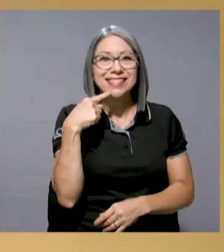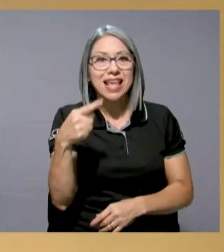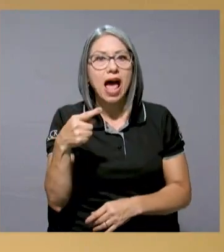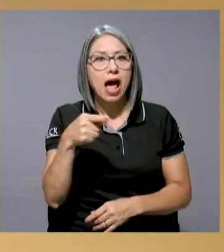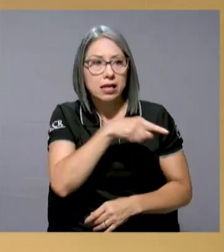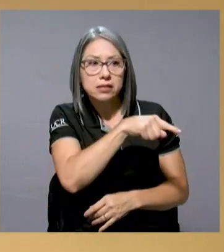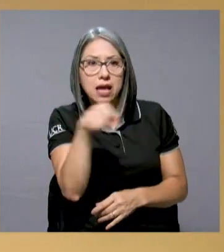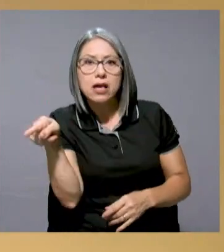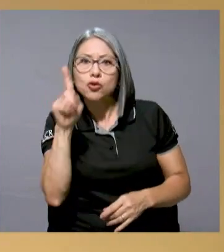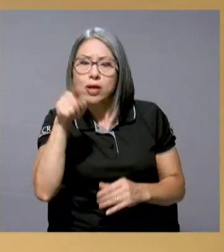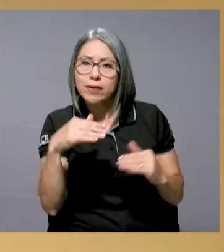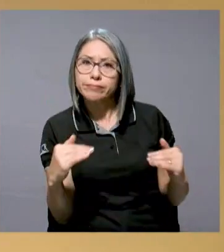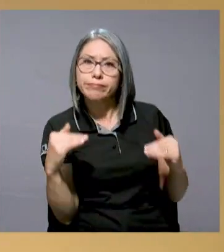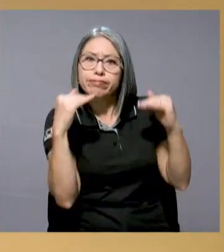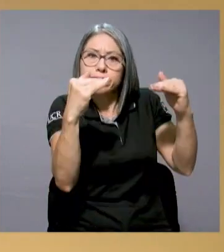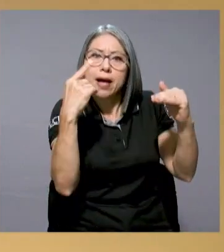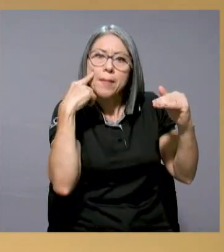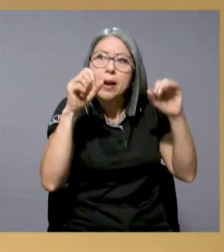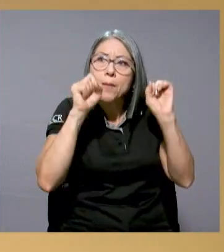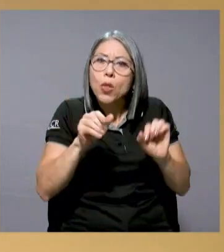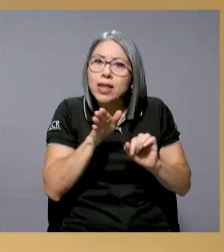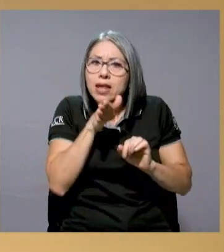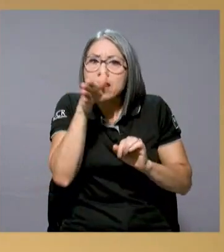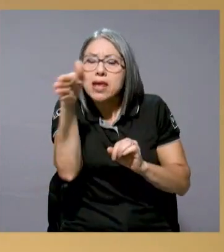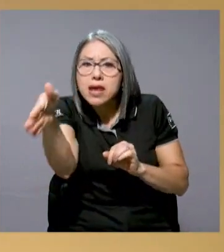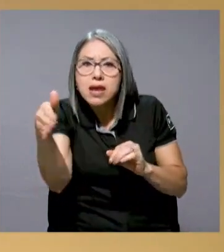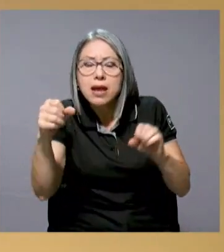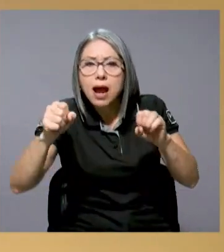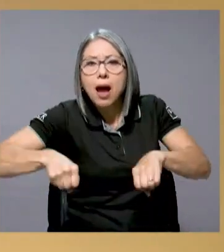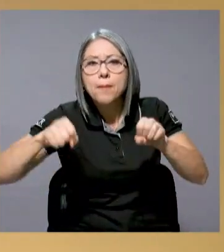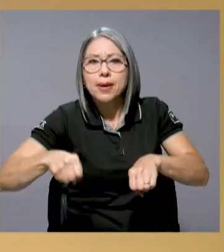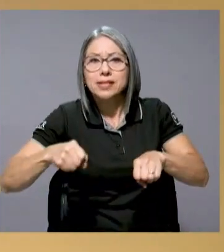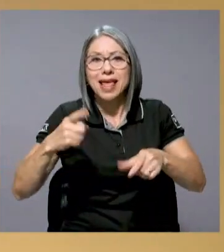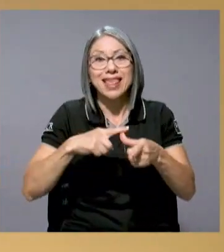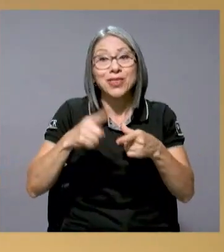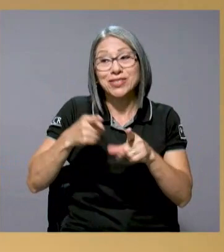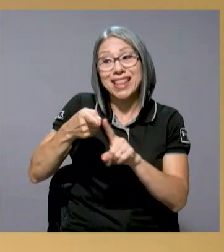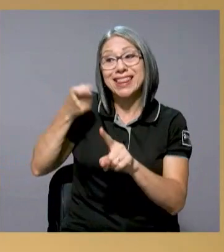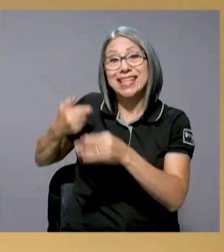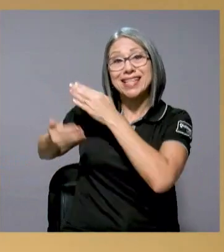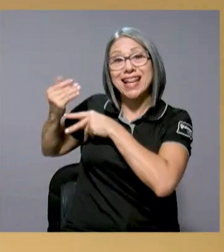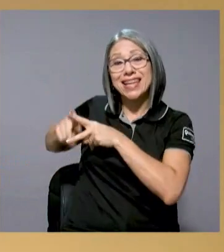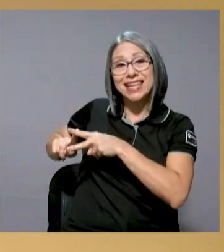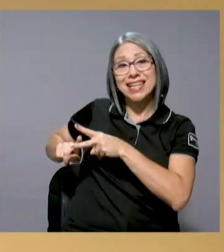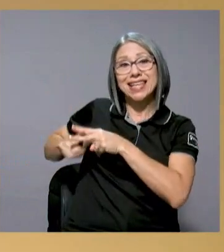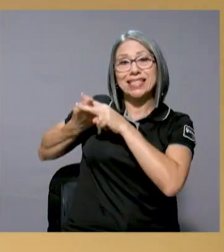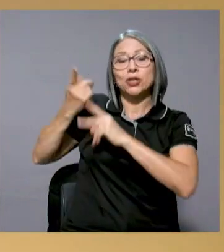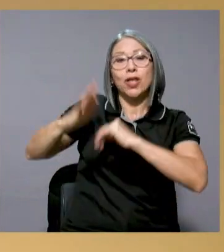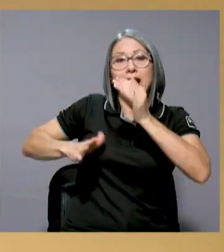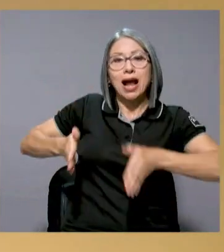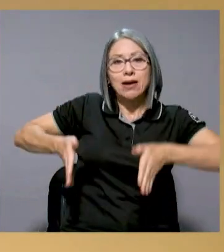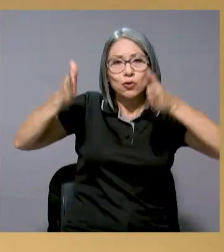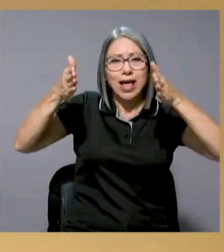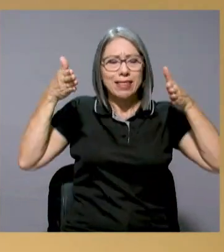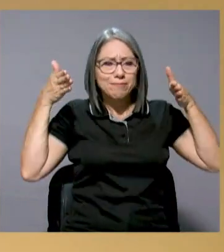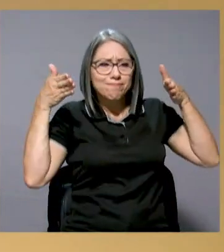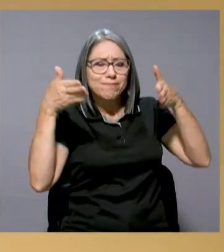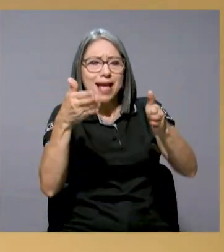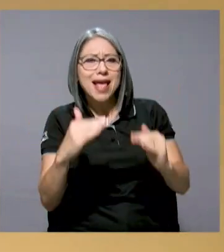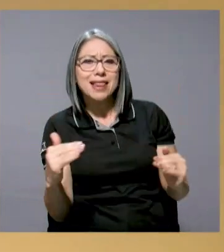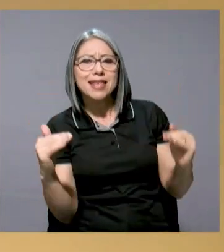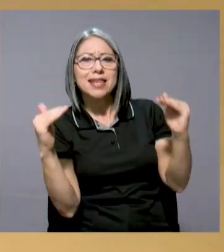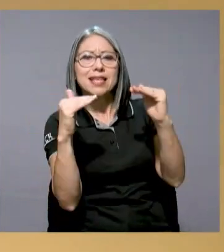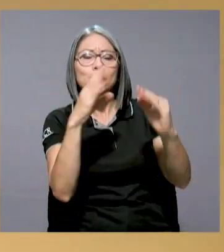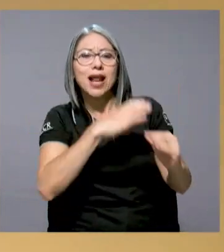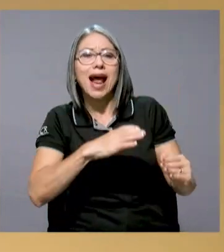cómo la génesis de la facultad pone la barda bien alta del nivel y la calidad que debemos